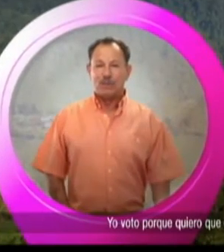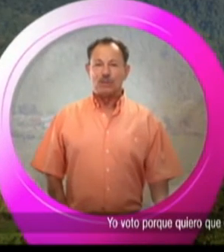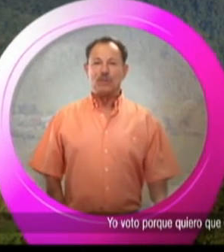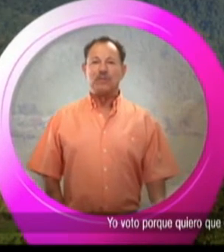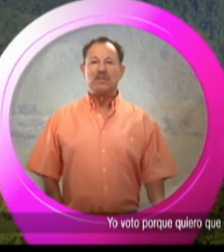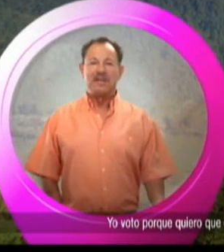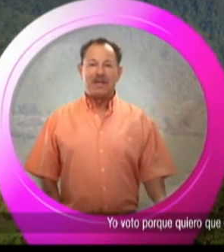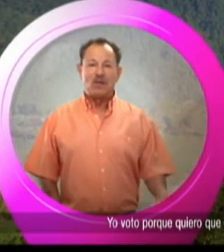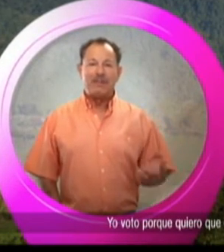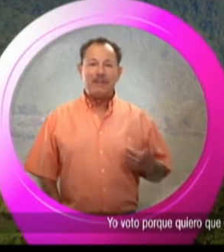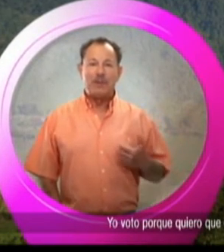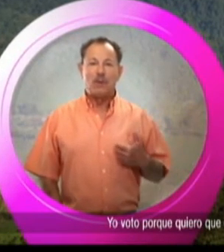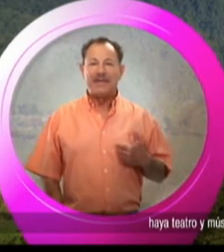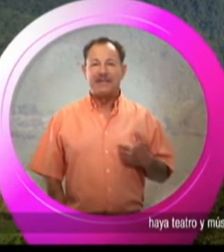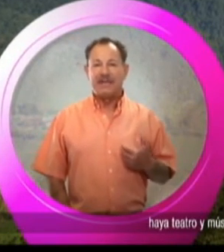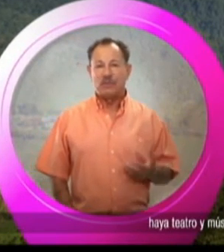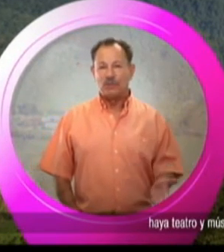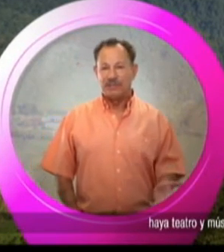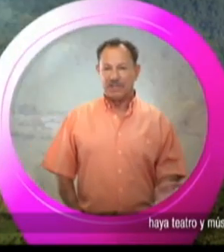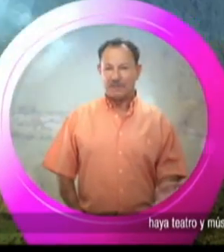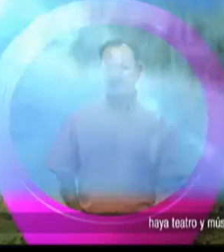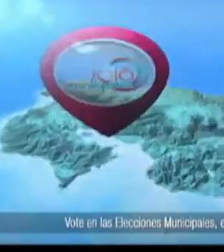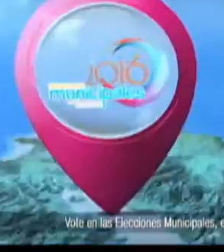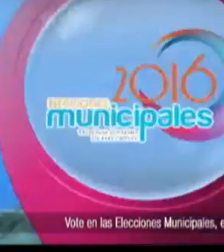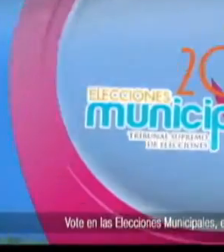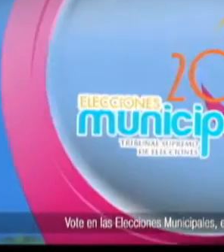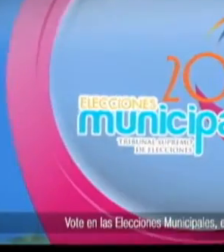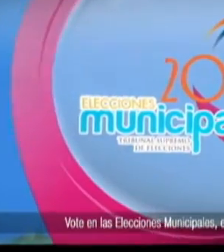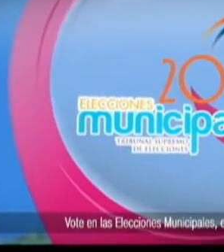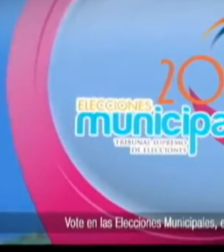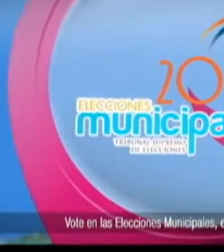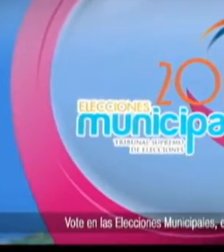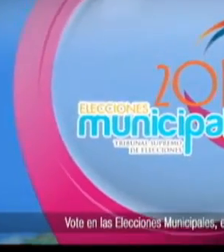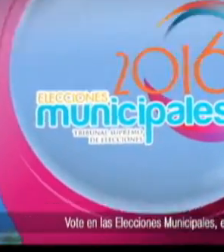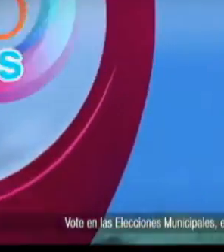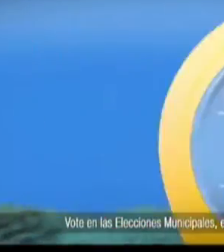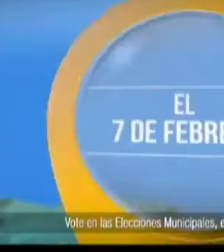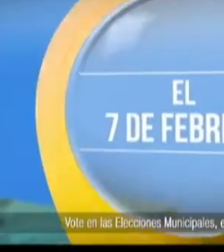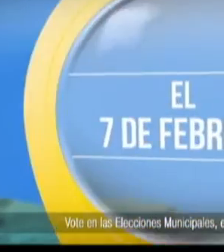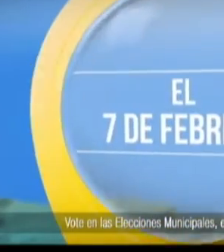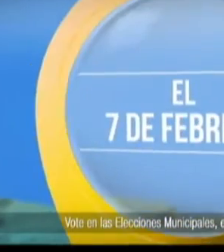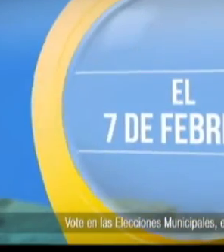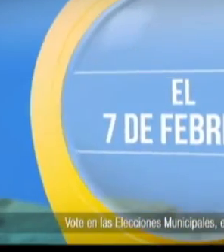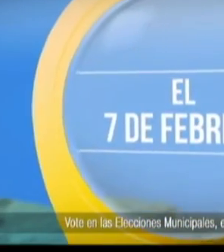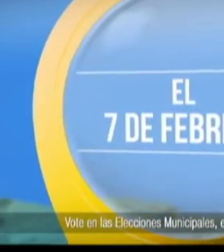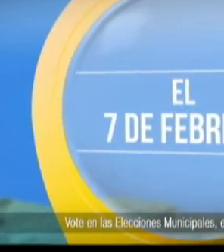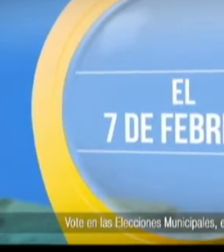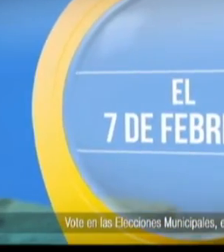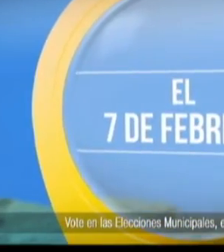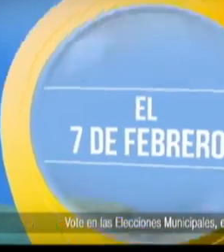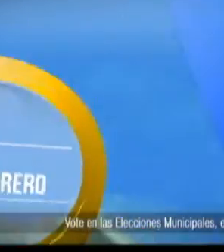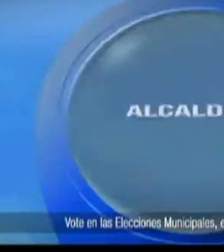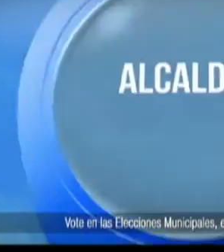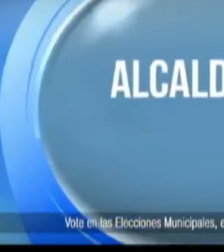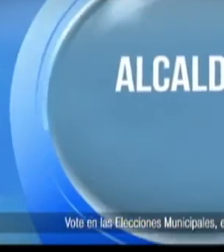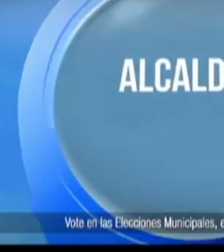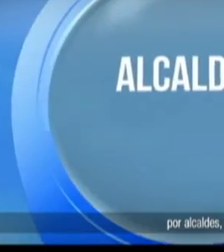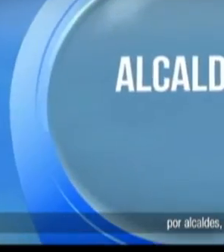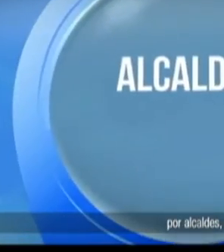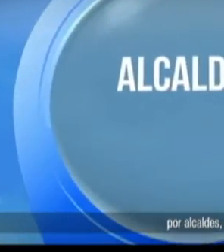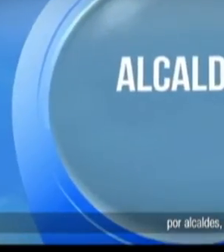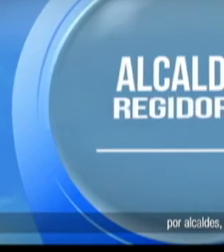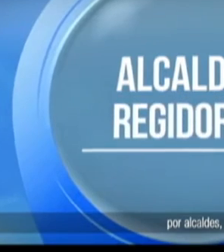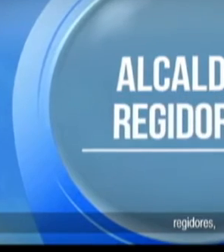Yo voto porque quiero que en mi pueblo haya teatro y música. Voten en las elecciones municipales el 7 de febrero de 2016